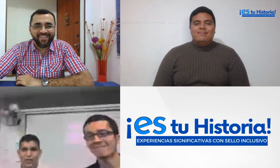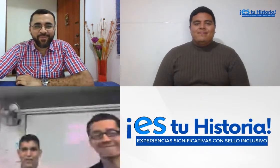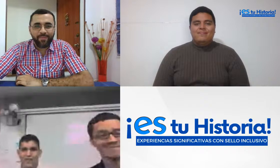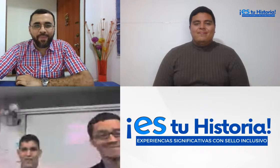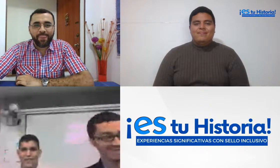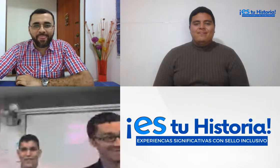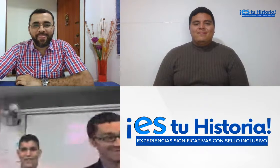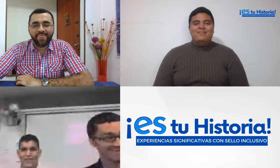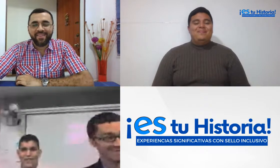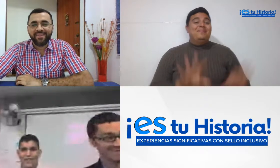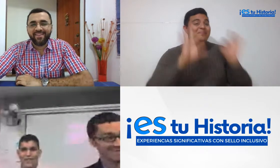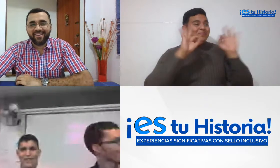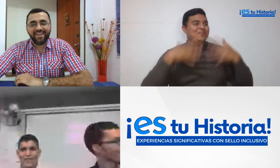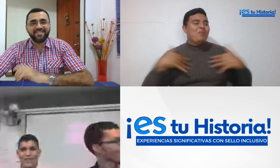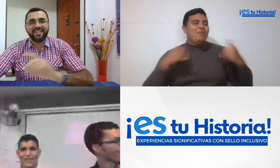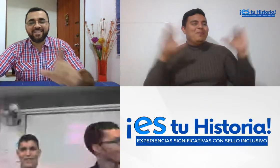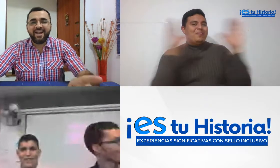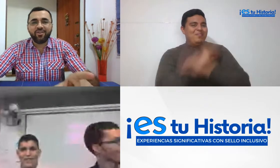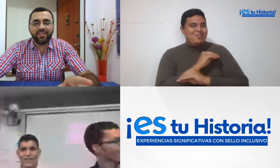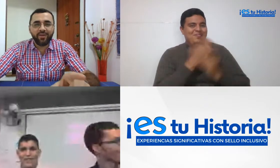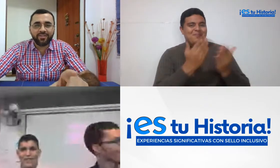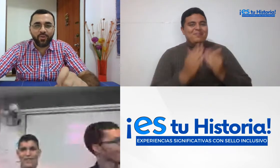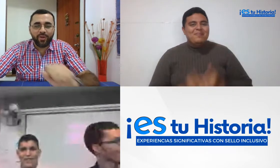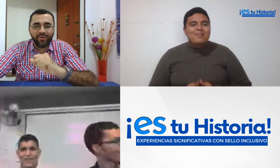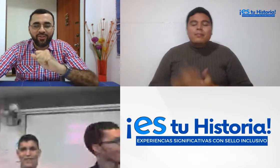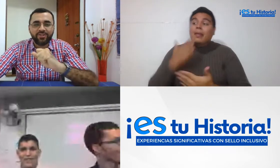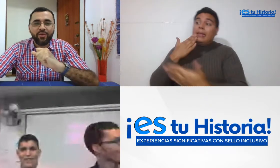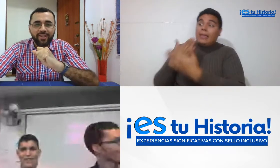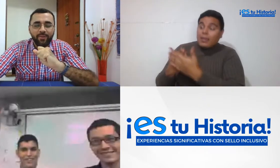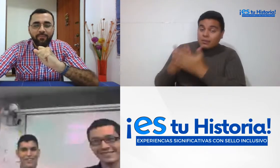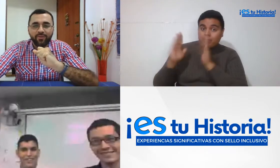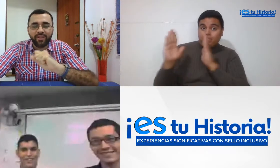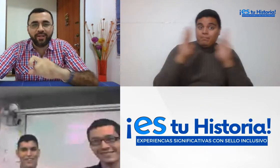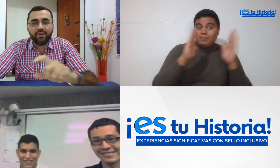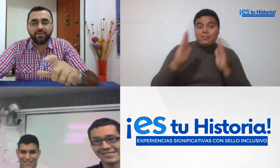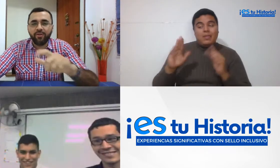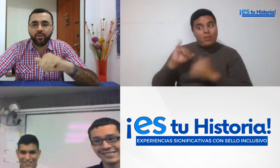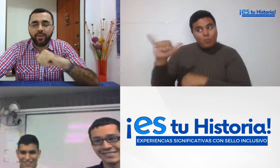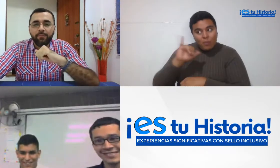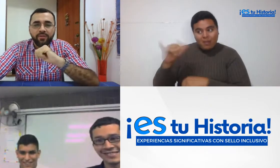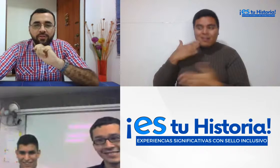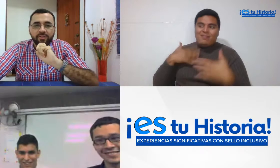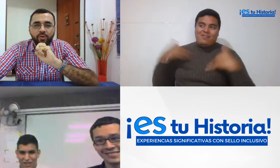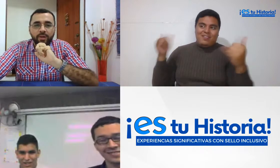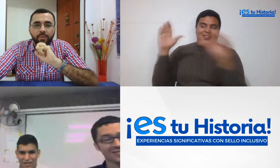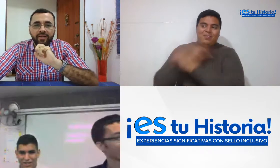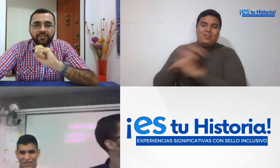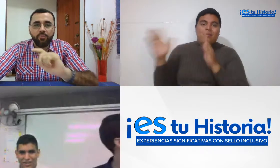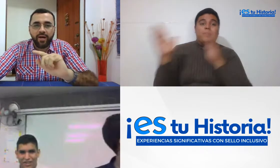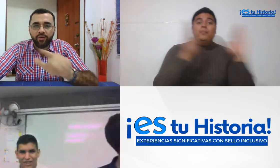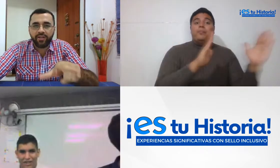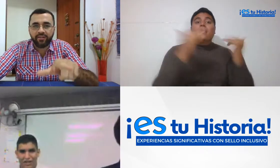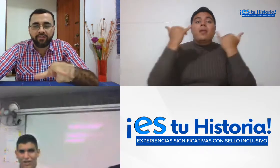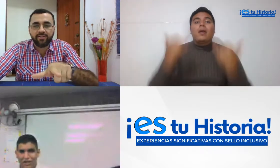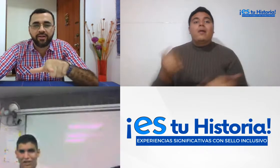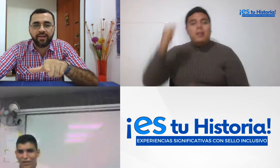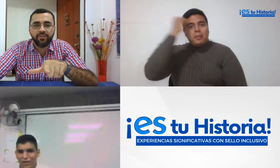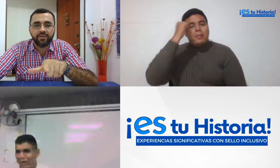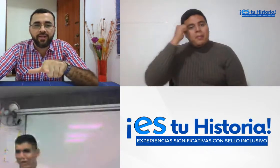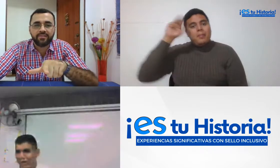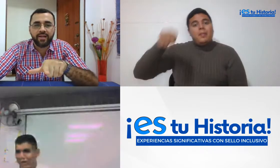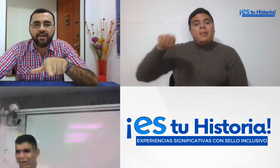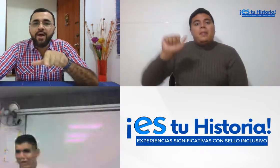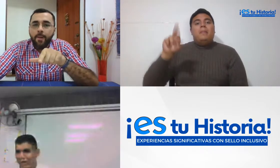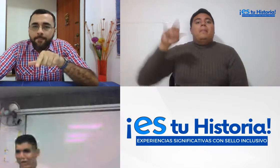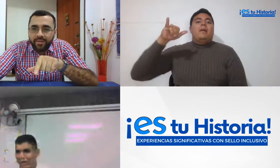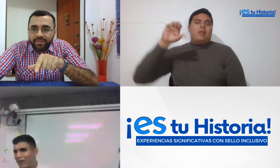Bueno, que pasen una feliz noche. Gracias. Y a continuación, bueno, feliz noche igual también para usted. A continuación venimos entonces con el maestro Mario, que ya se va a acercar